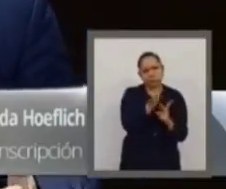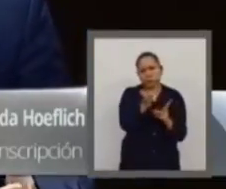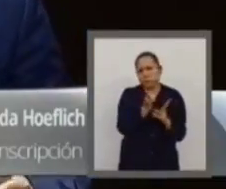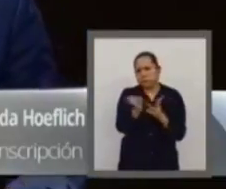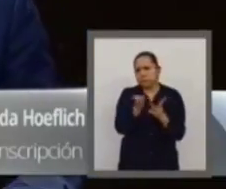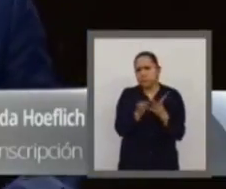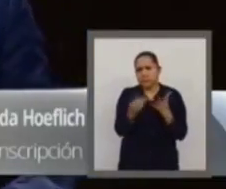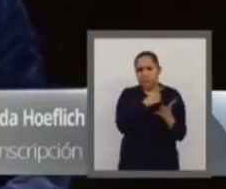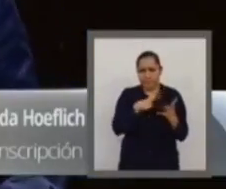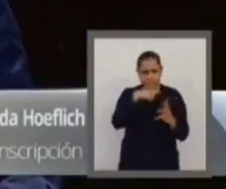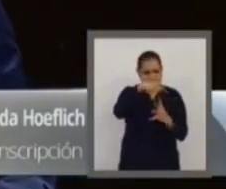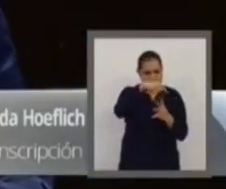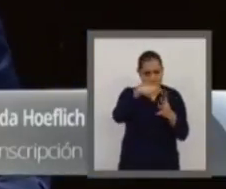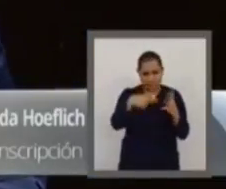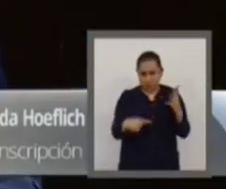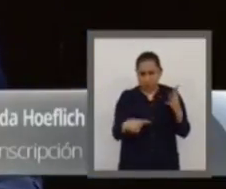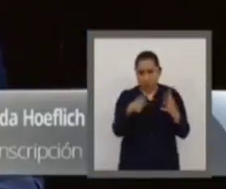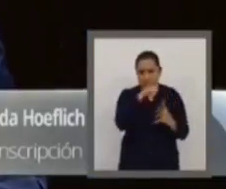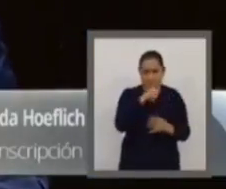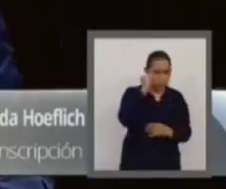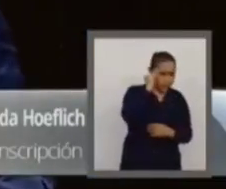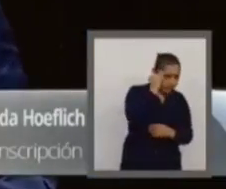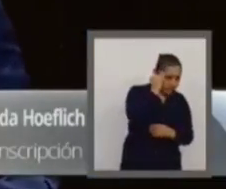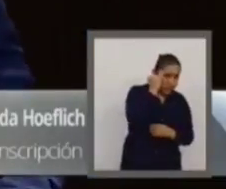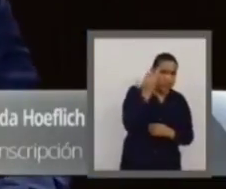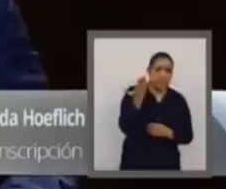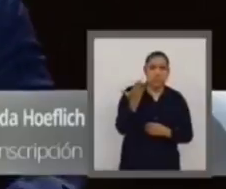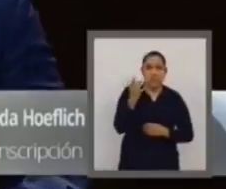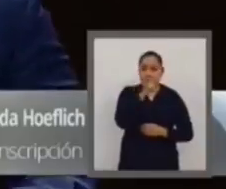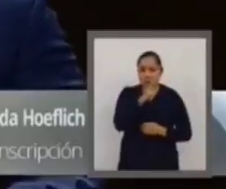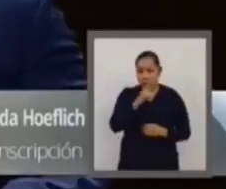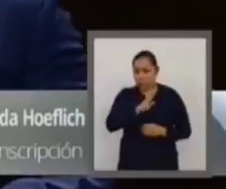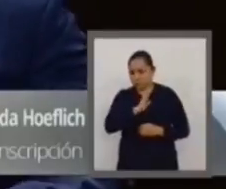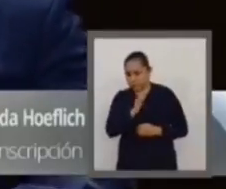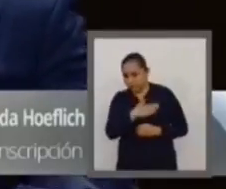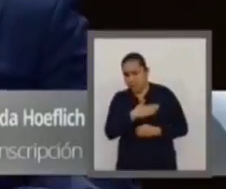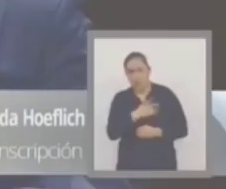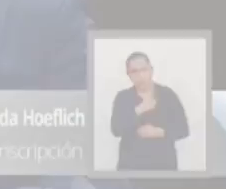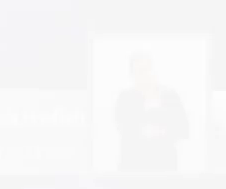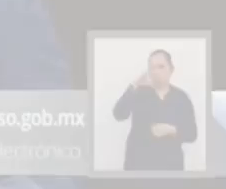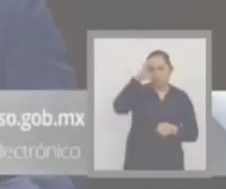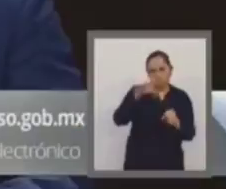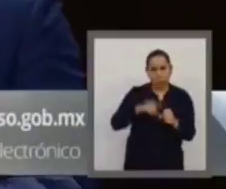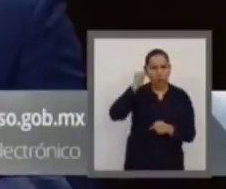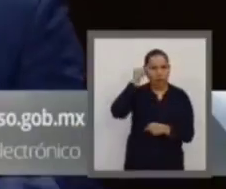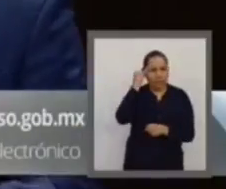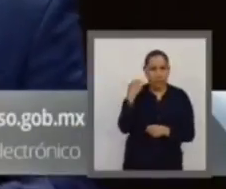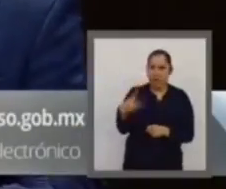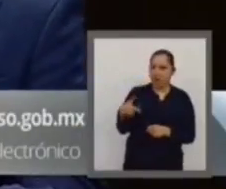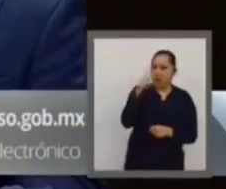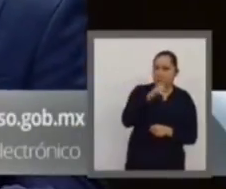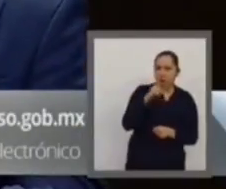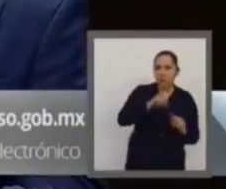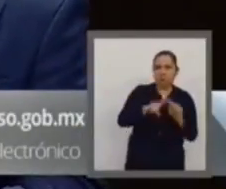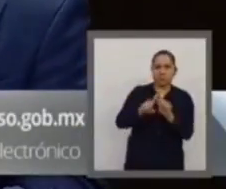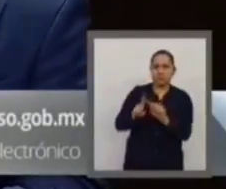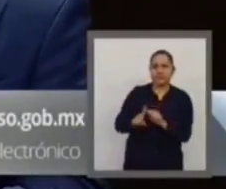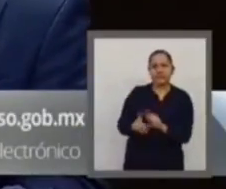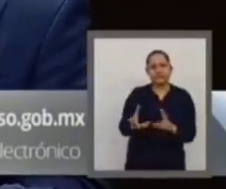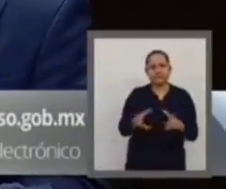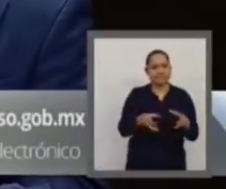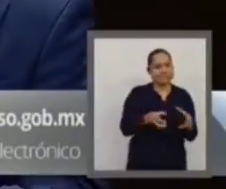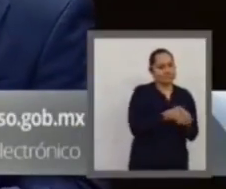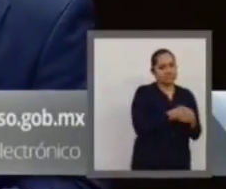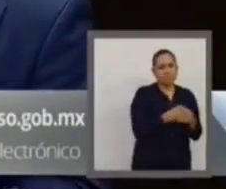a dignificar nuestras lenguas originarias y asegurando su salvaguarda. Porque el reconocimiento,